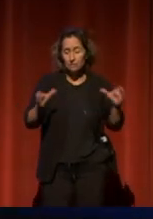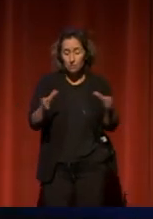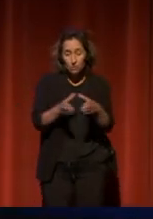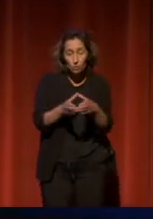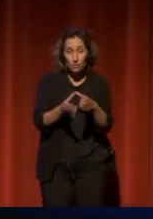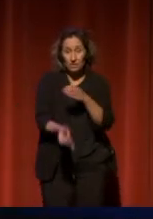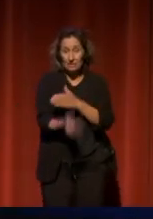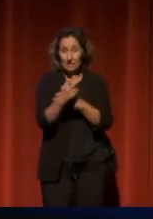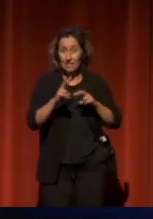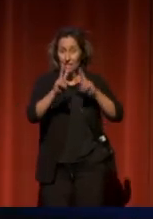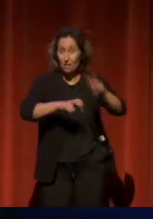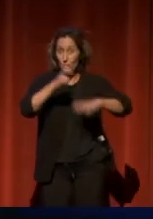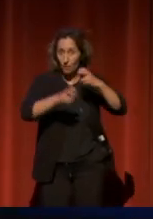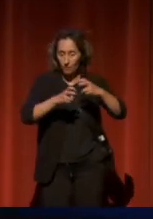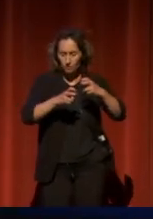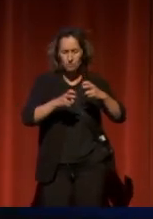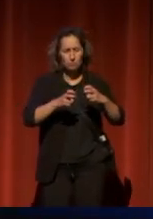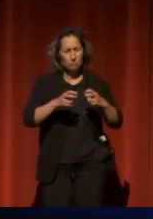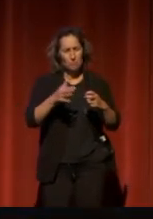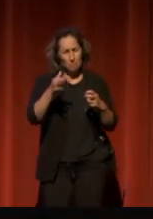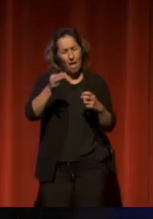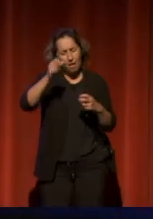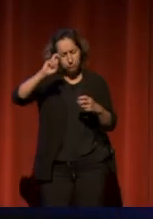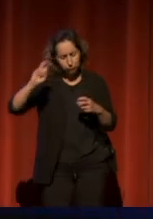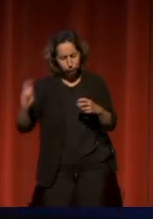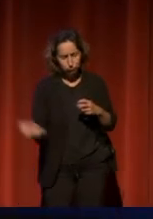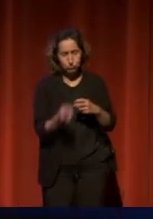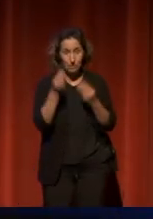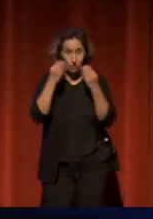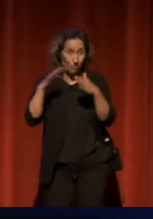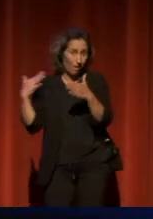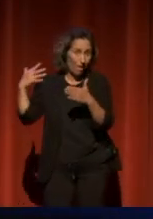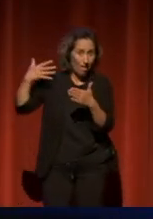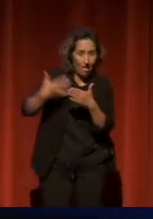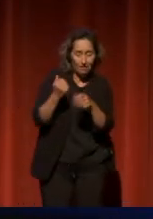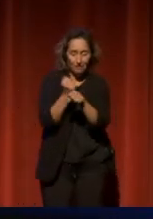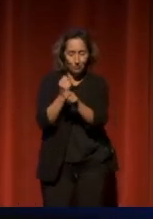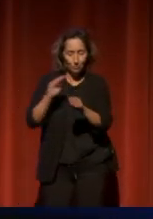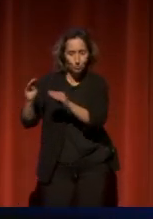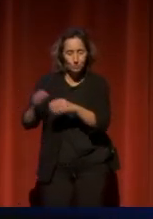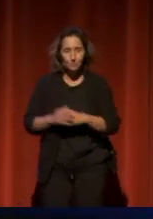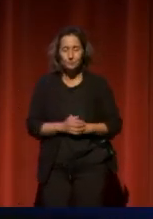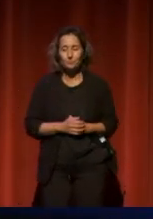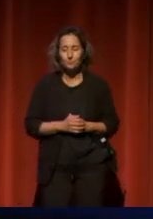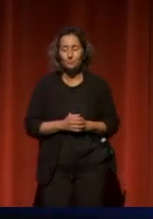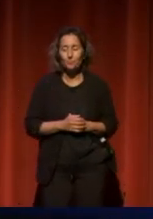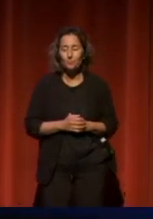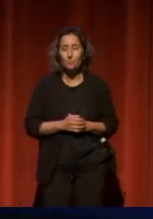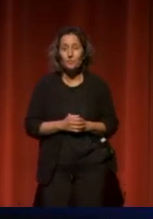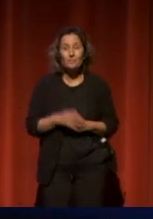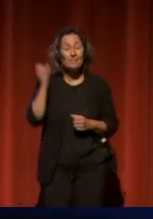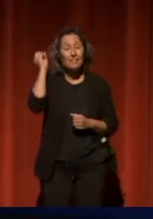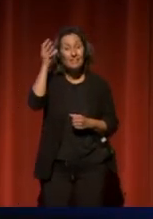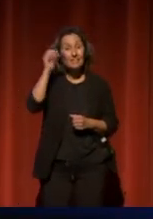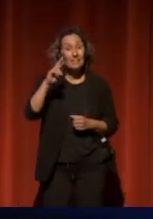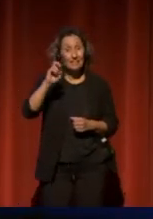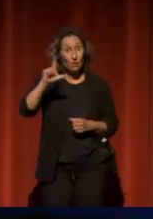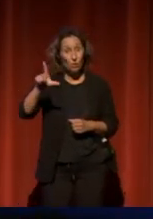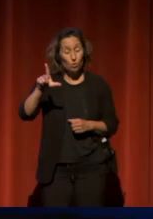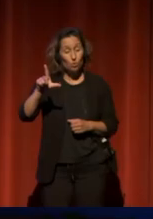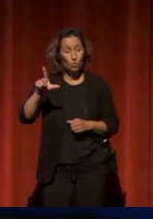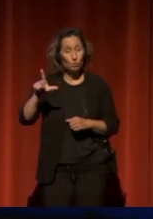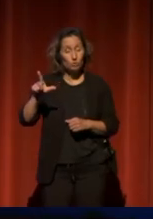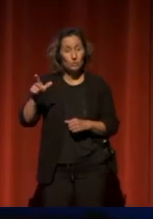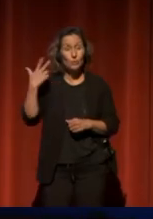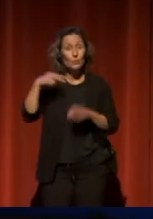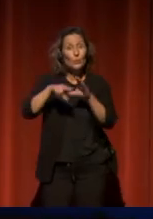innovación esto entre muchísimas más cosas de su trayectoria profesional tenemos a la conferencia de Raúl oliván